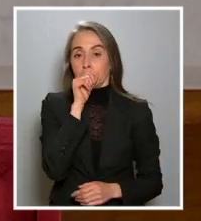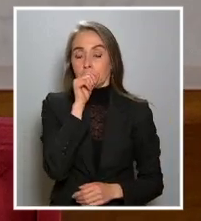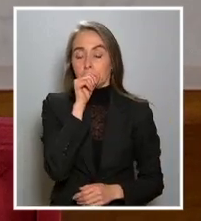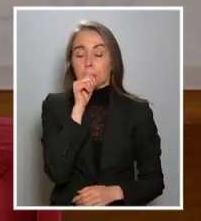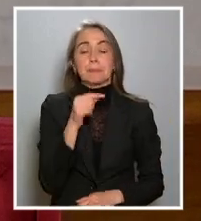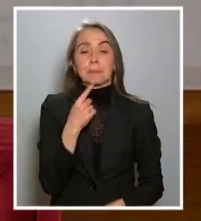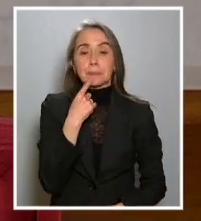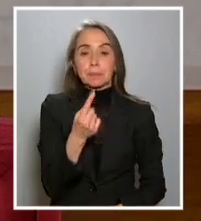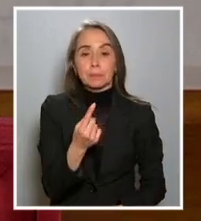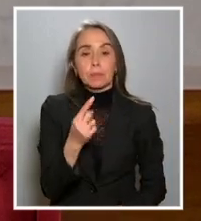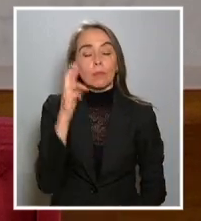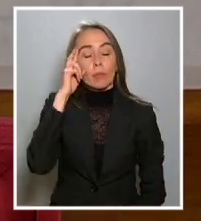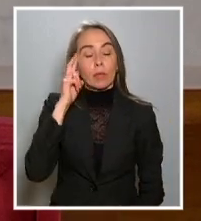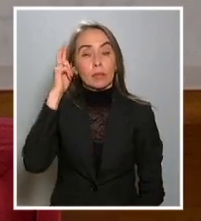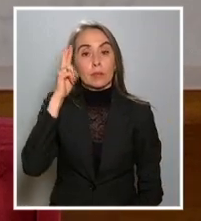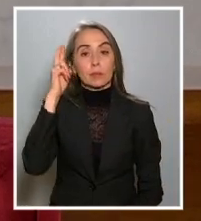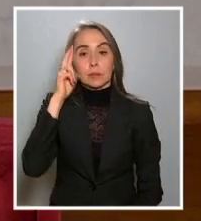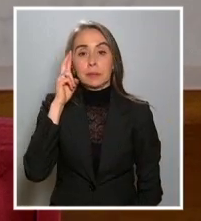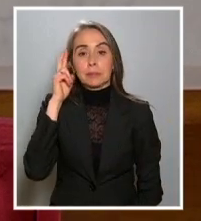acá una reflexión.